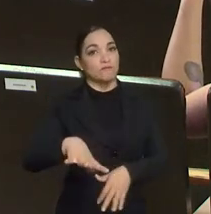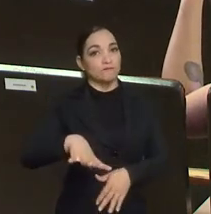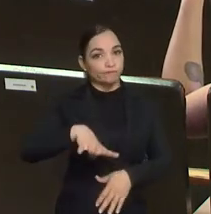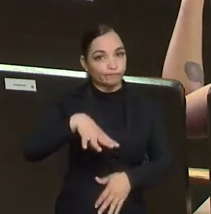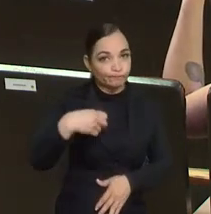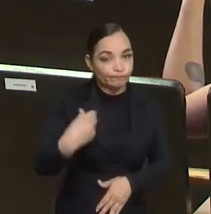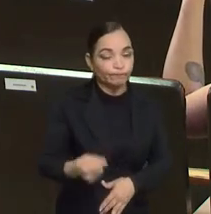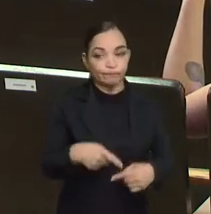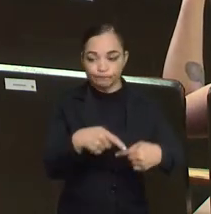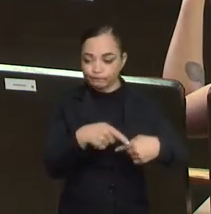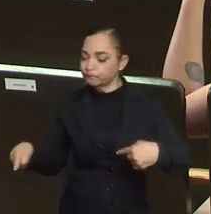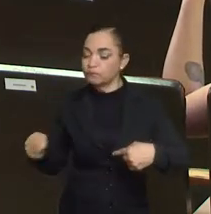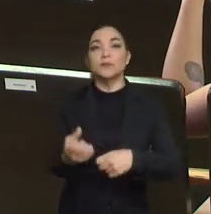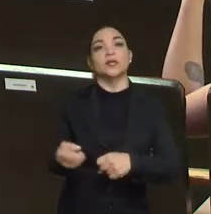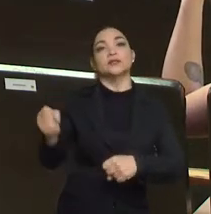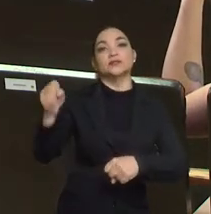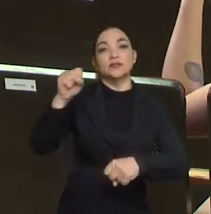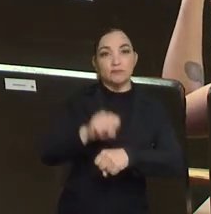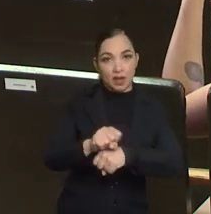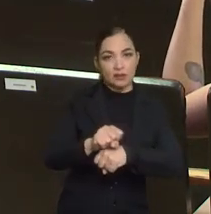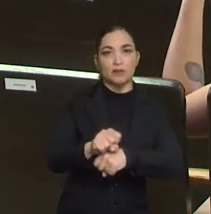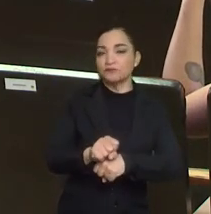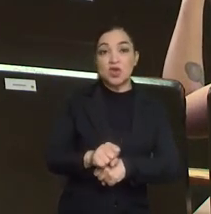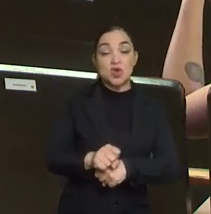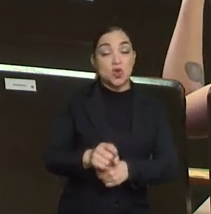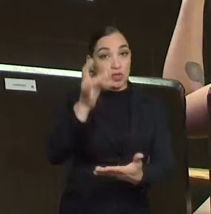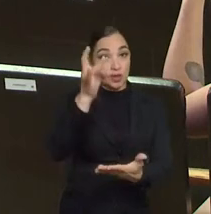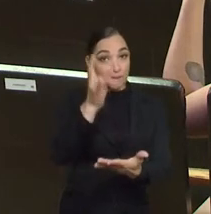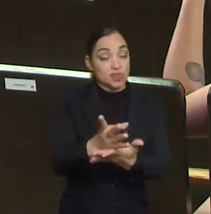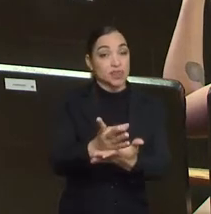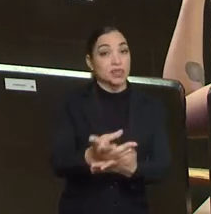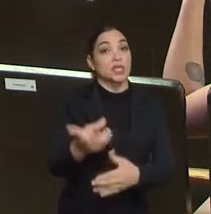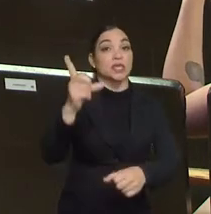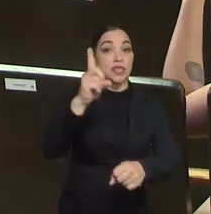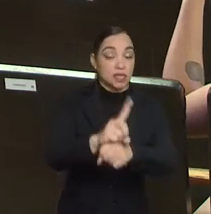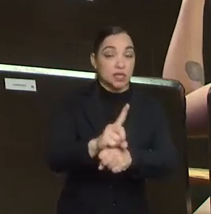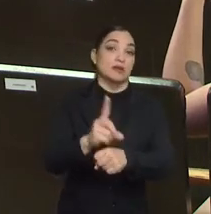dicho, no el día, sino la semana de las mujeres.